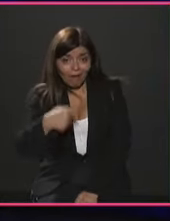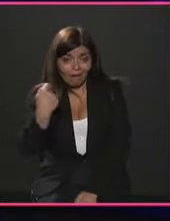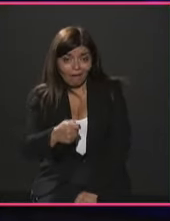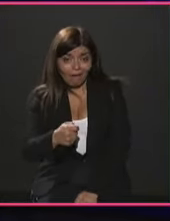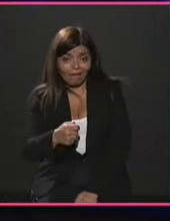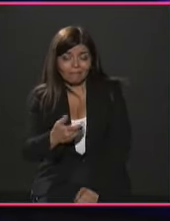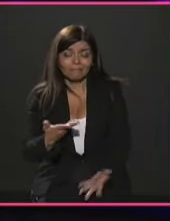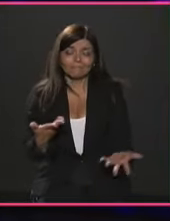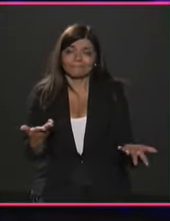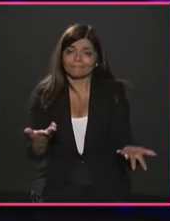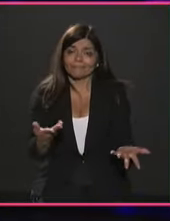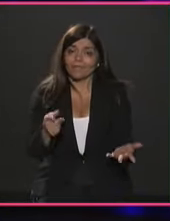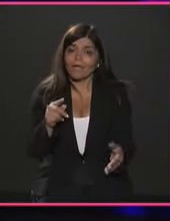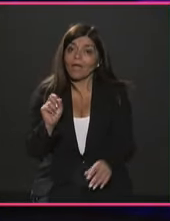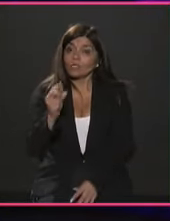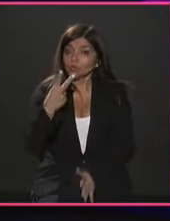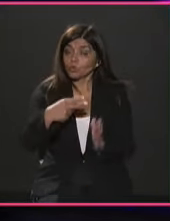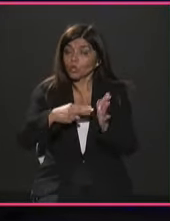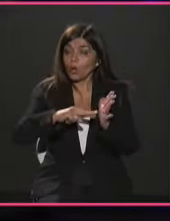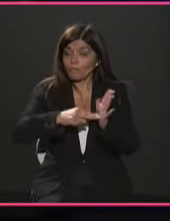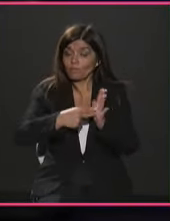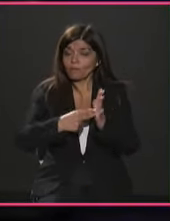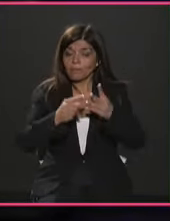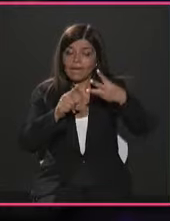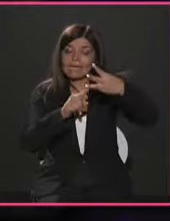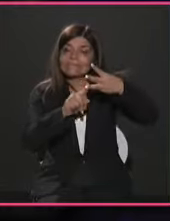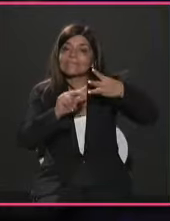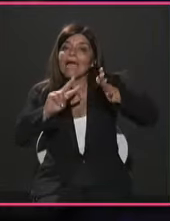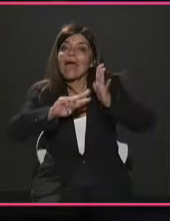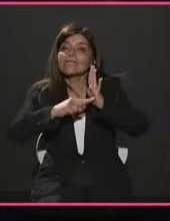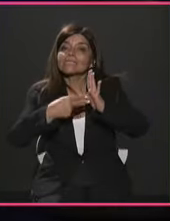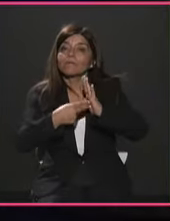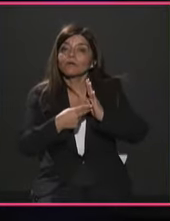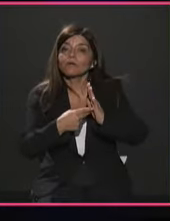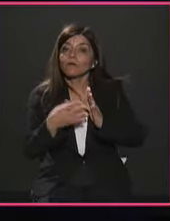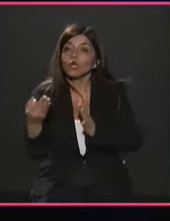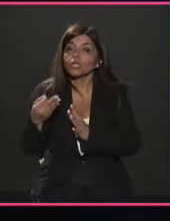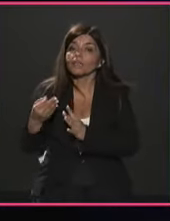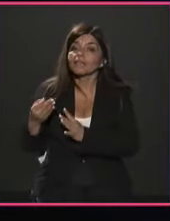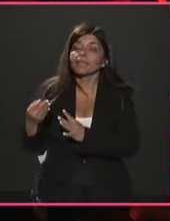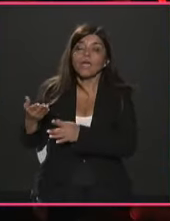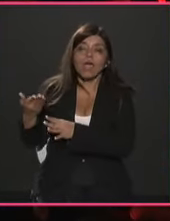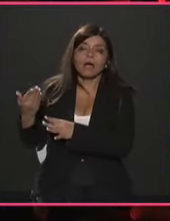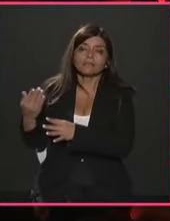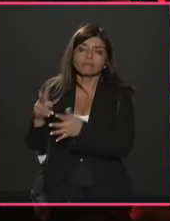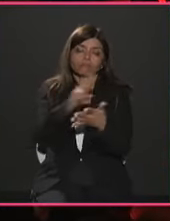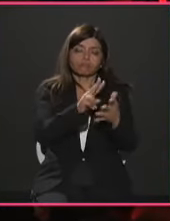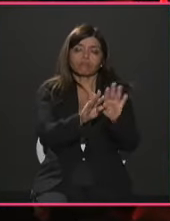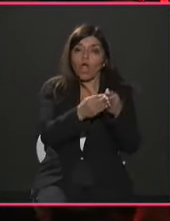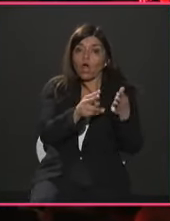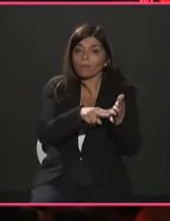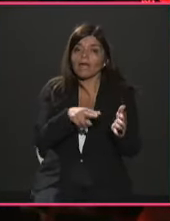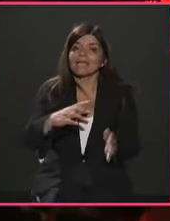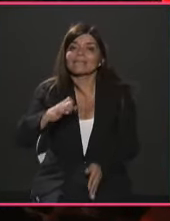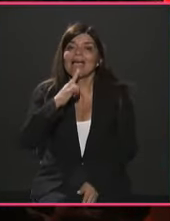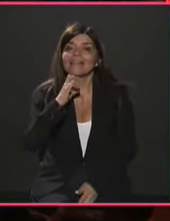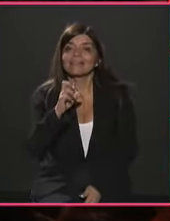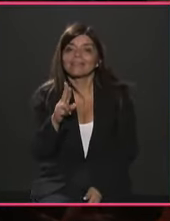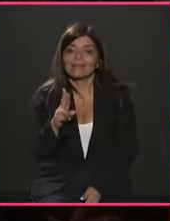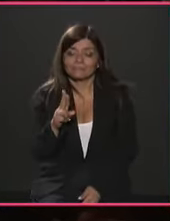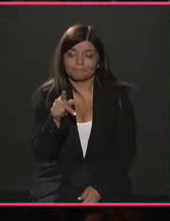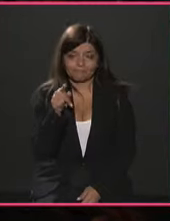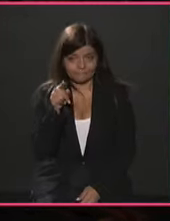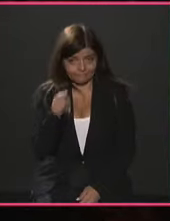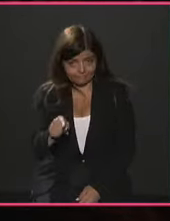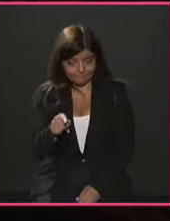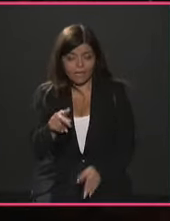costearlo ese es un segundo problema y luego el tercer problema tiene que ver con lo que hablaba mi amigo Carter habrá temas